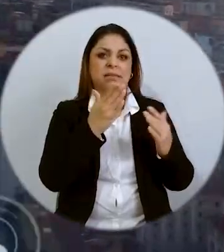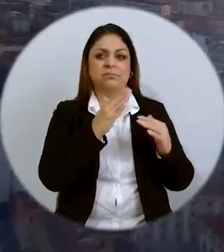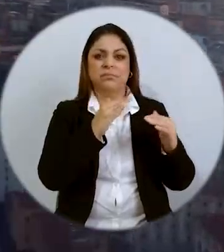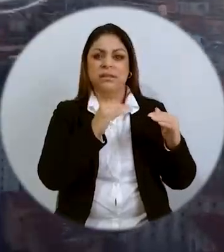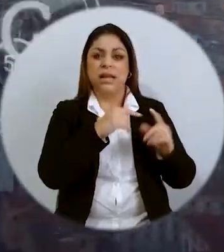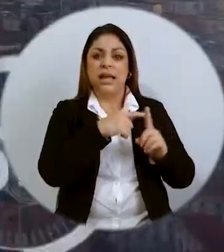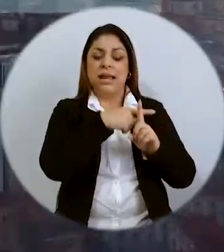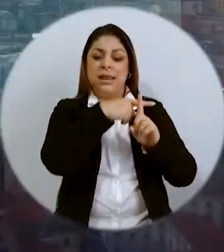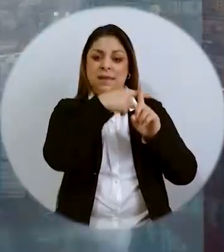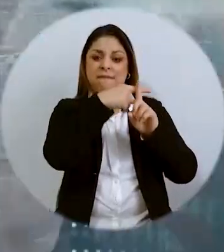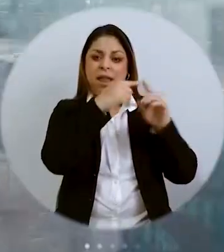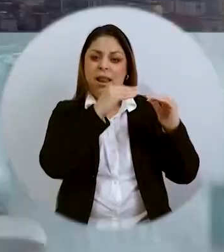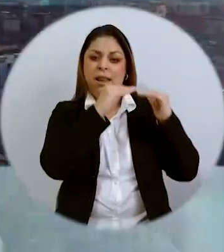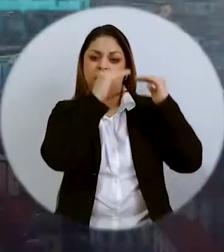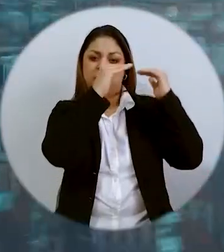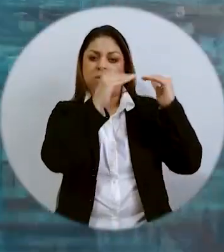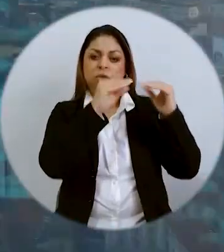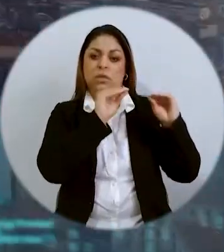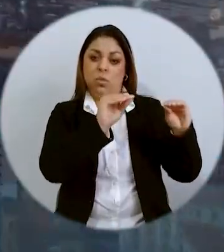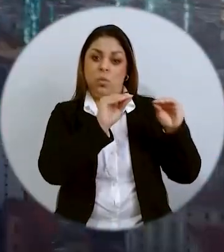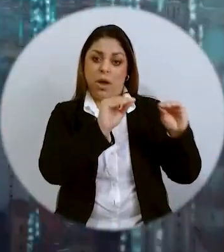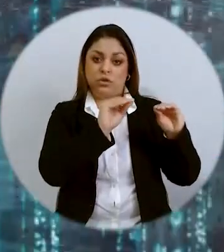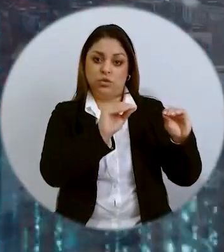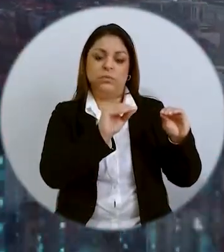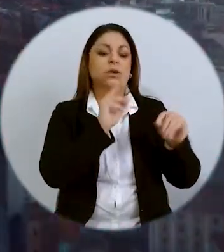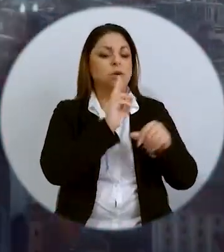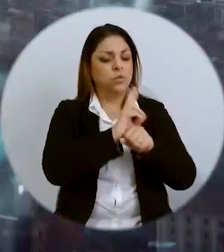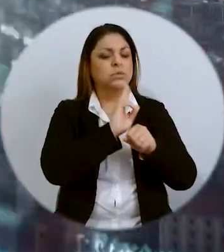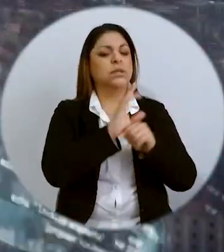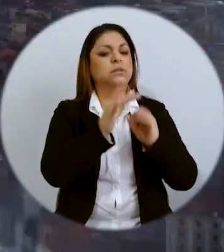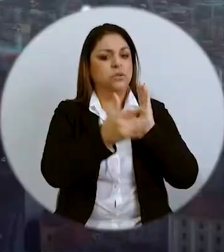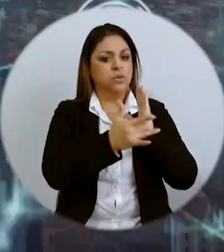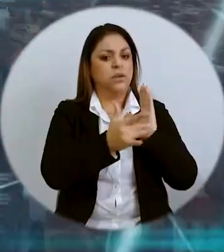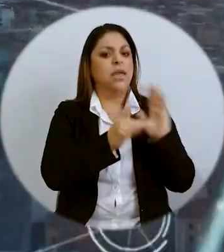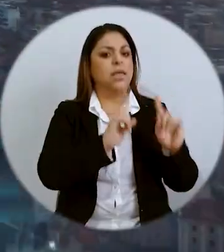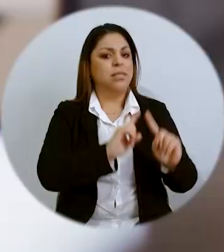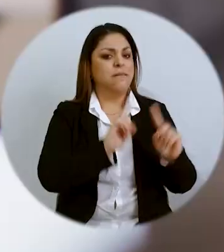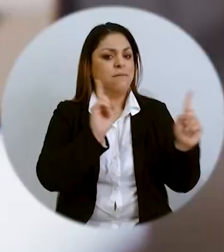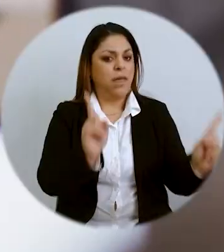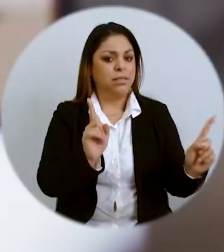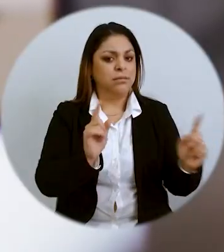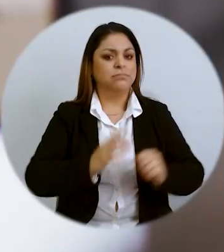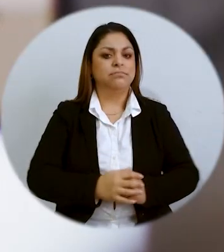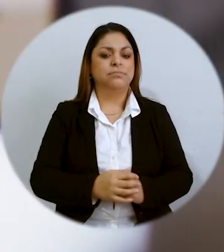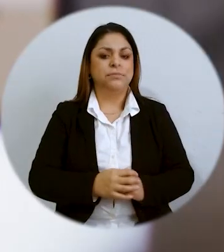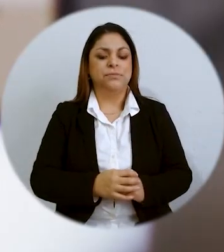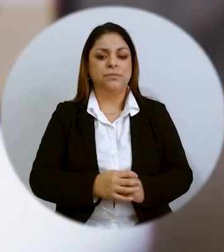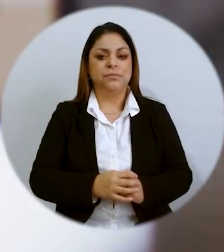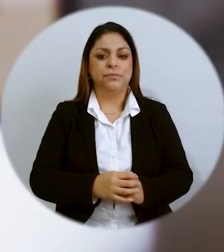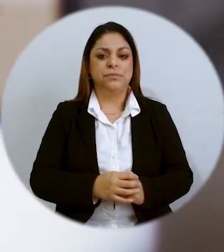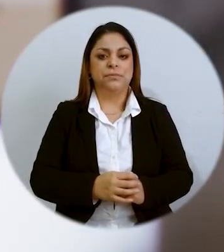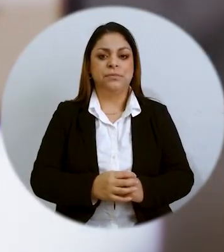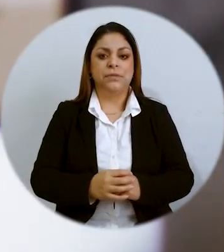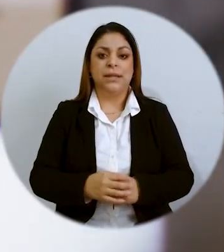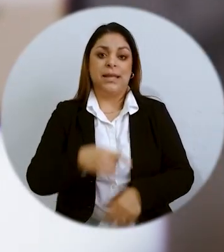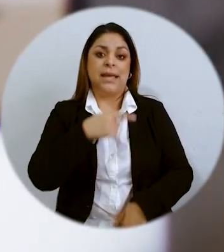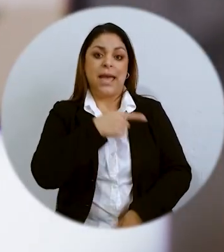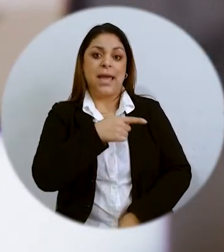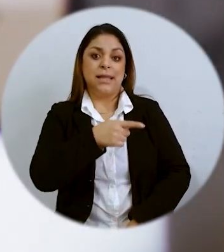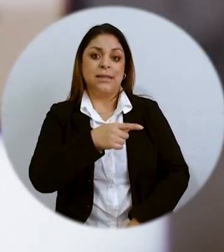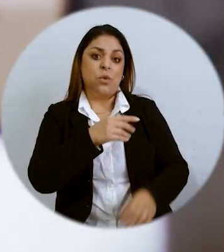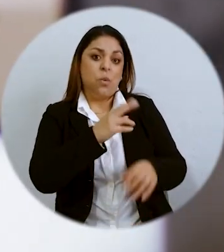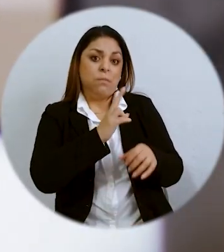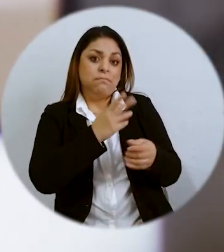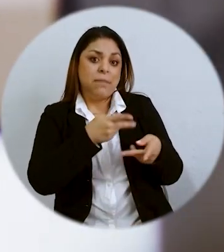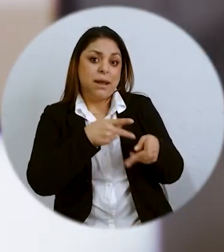de la educación, un uso de tecnología diferente, que efectivamente, como usted decía, nos va a